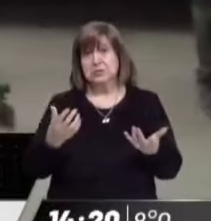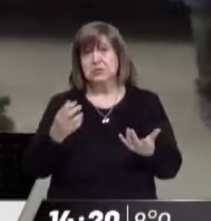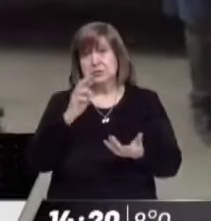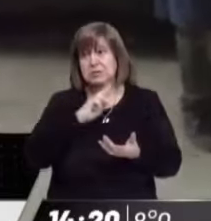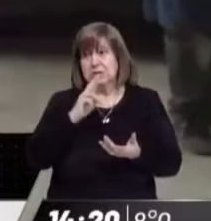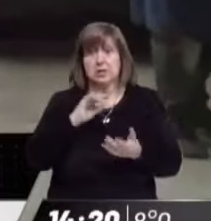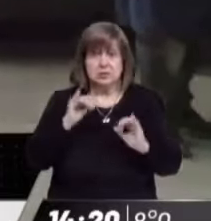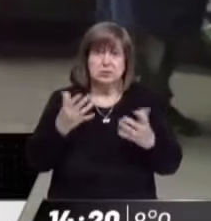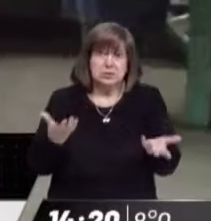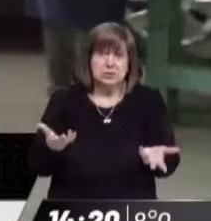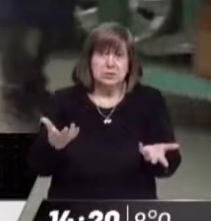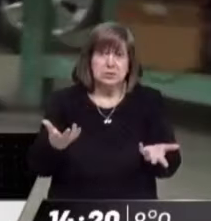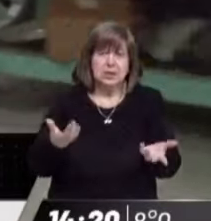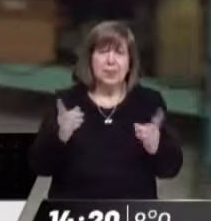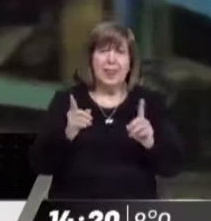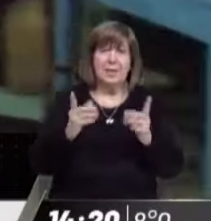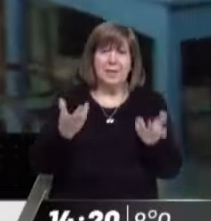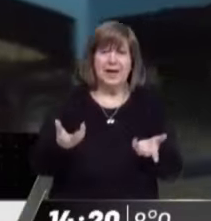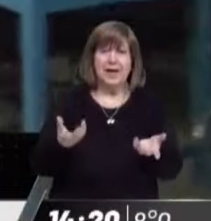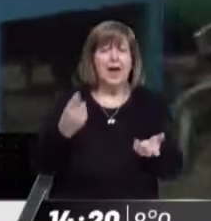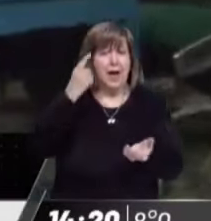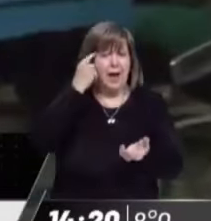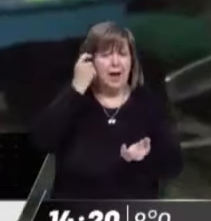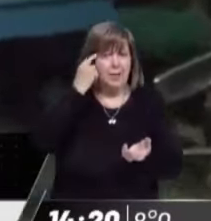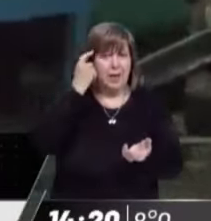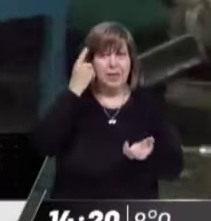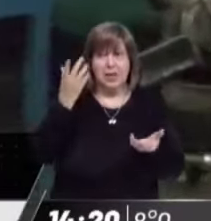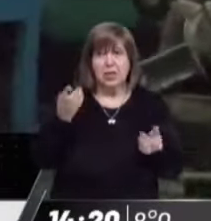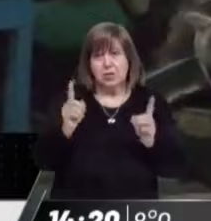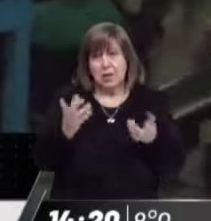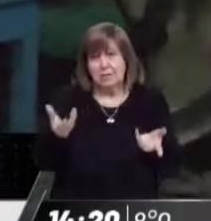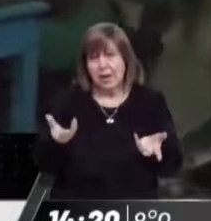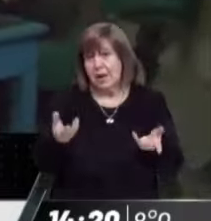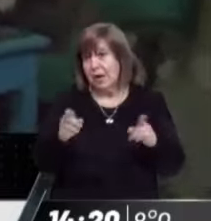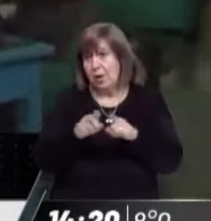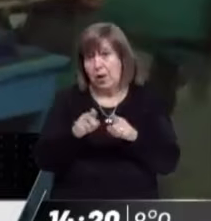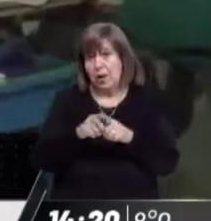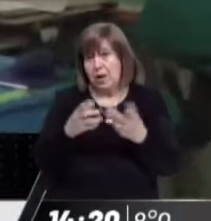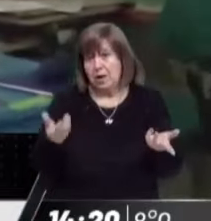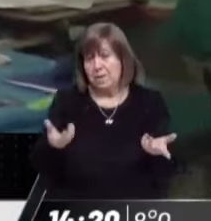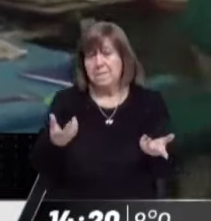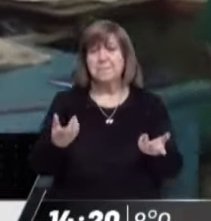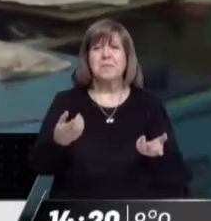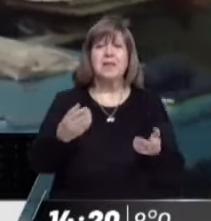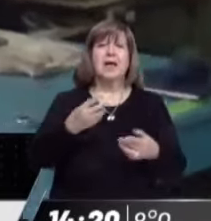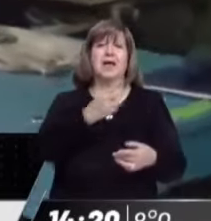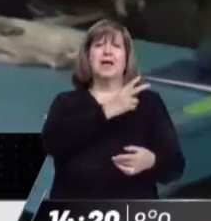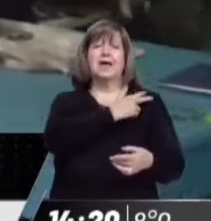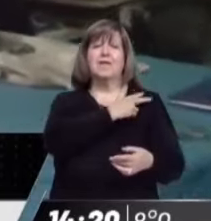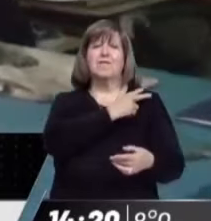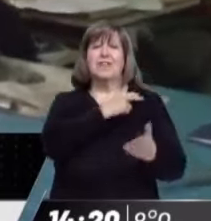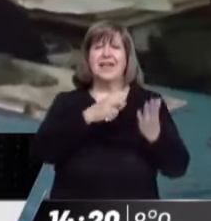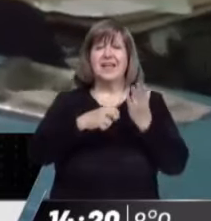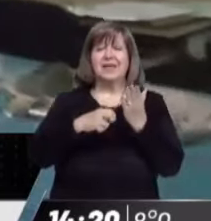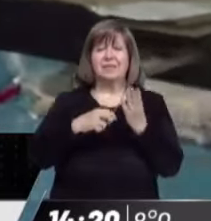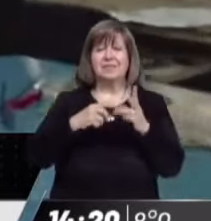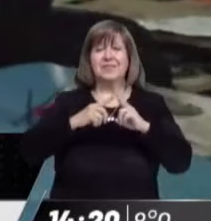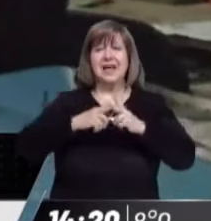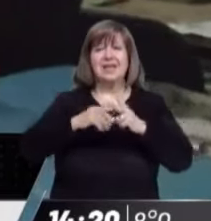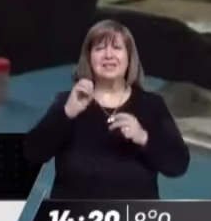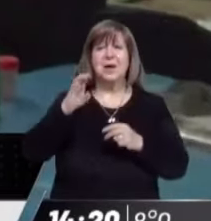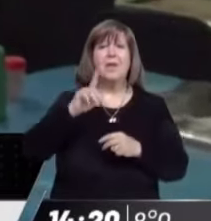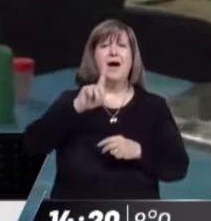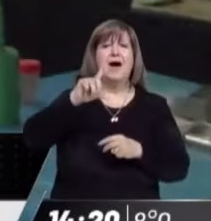chicas trabajando y han aprendido un montón, ¿no? Obviamente, como todos, Y ¿no? acá tenemos un jefe de taller que se llama Carlos Rena.